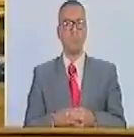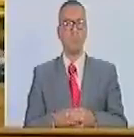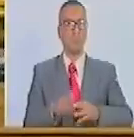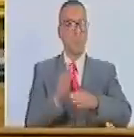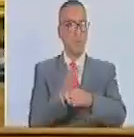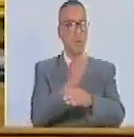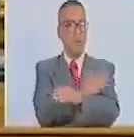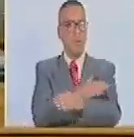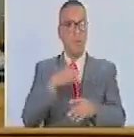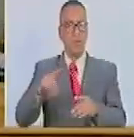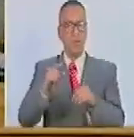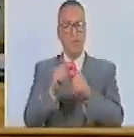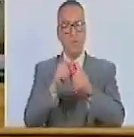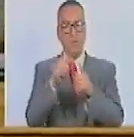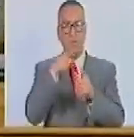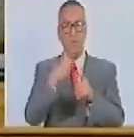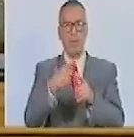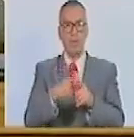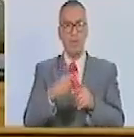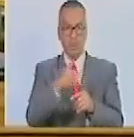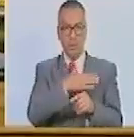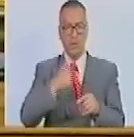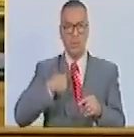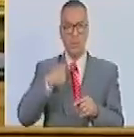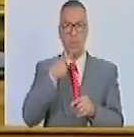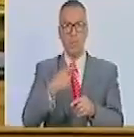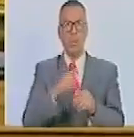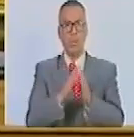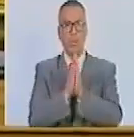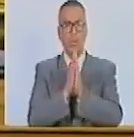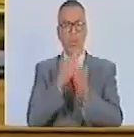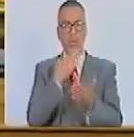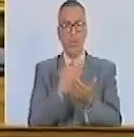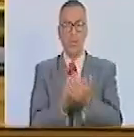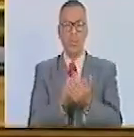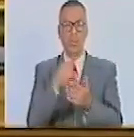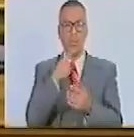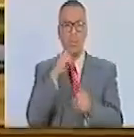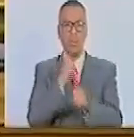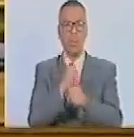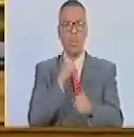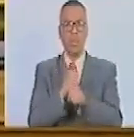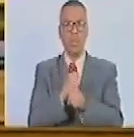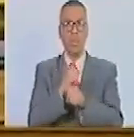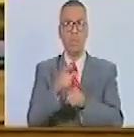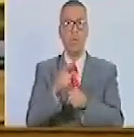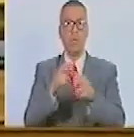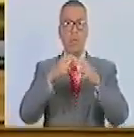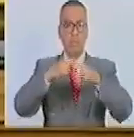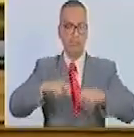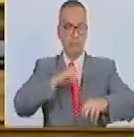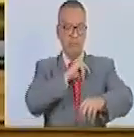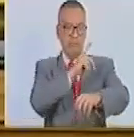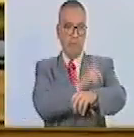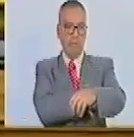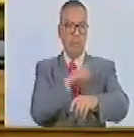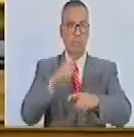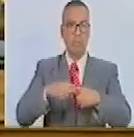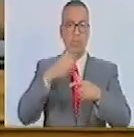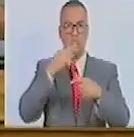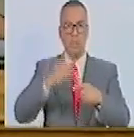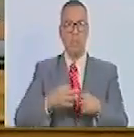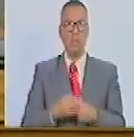Antes de dar el derecho de palabra al siguiente orador, yo quisiera agradecer el trabajo intensivo,